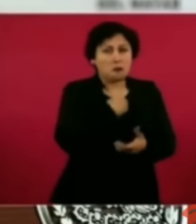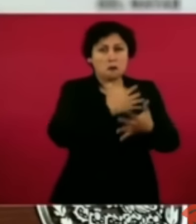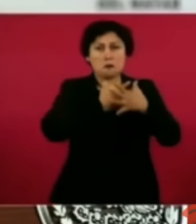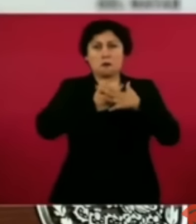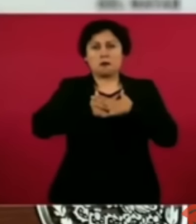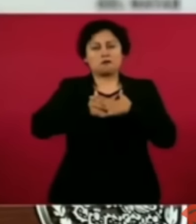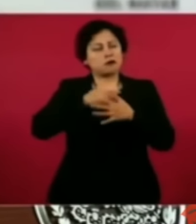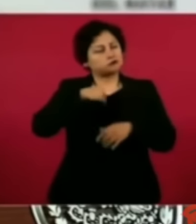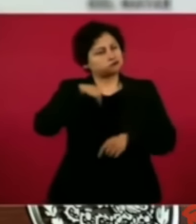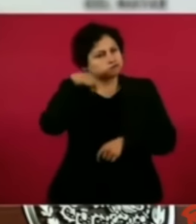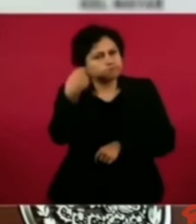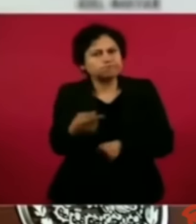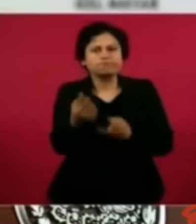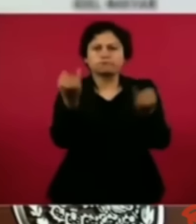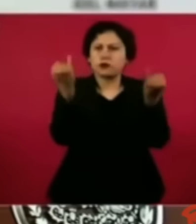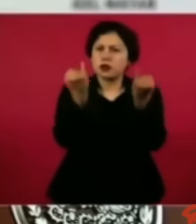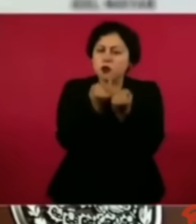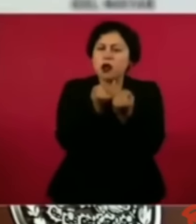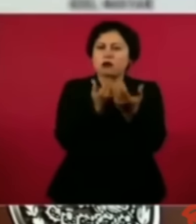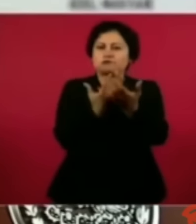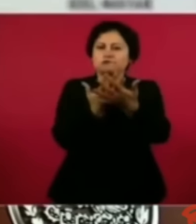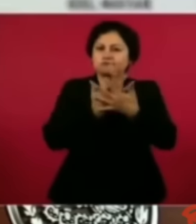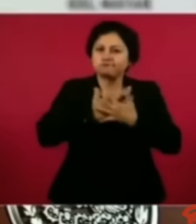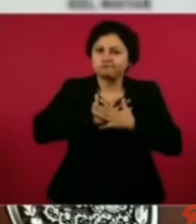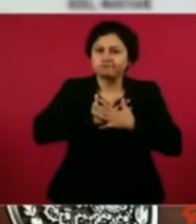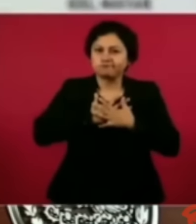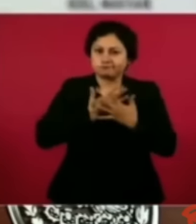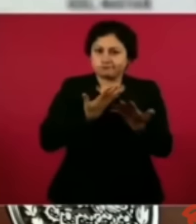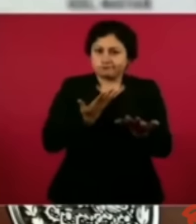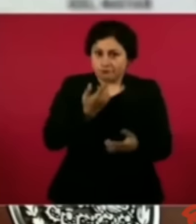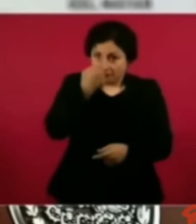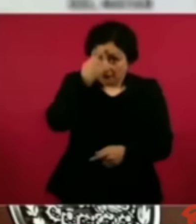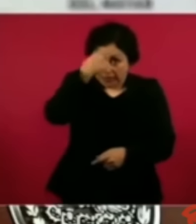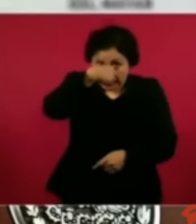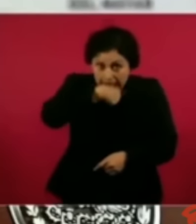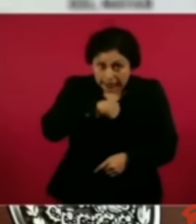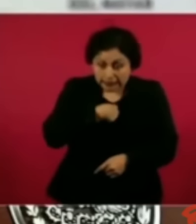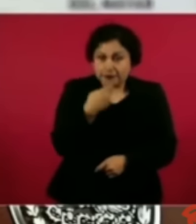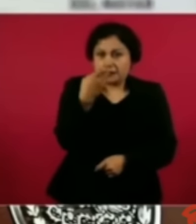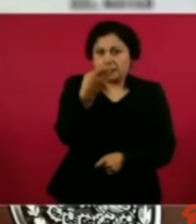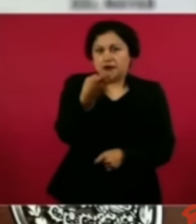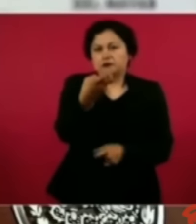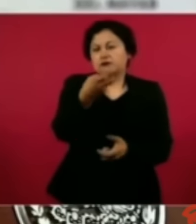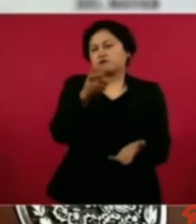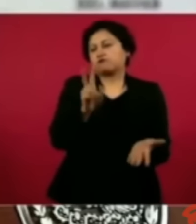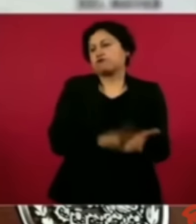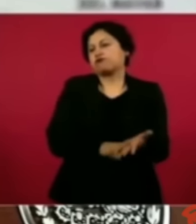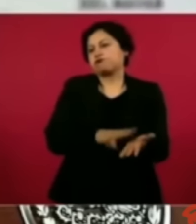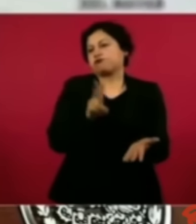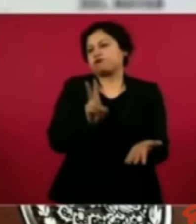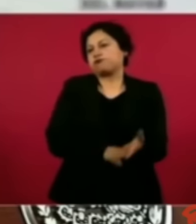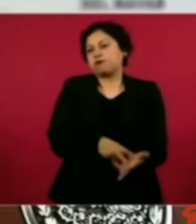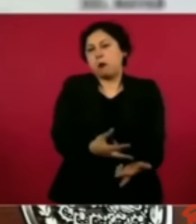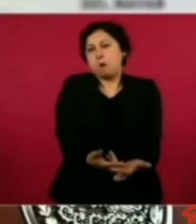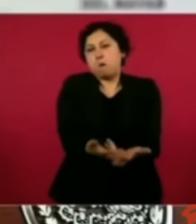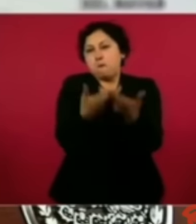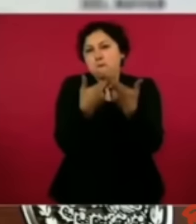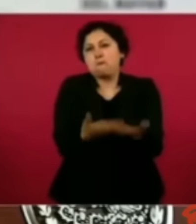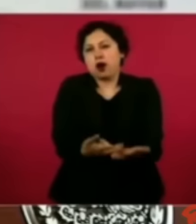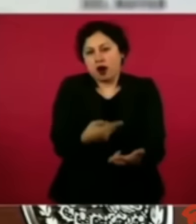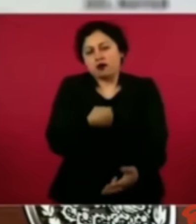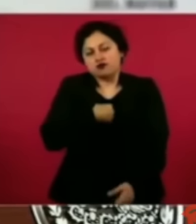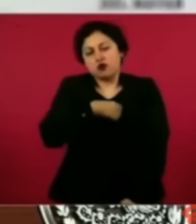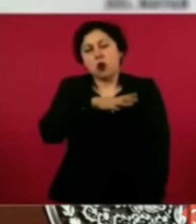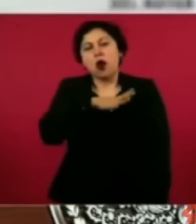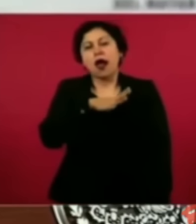Entonces, como tengo ese tesoro, y agrégale que tengo mi